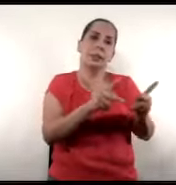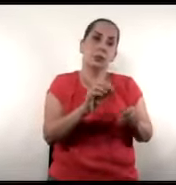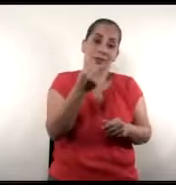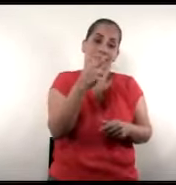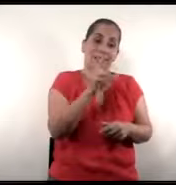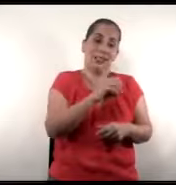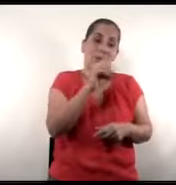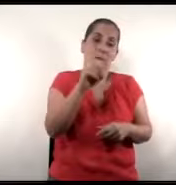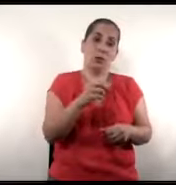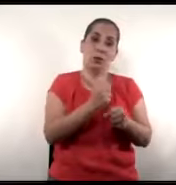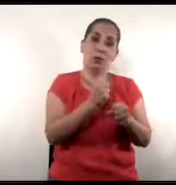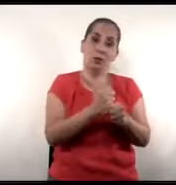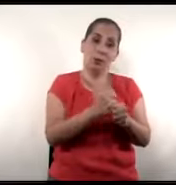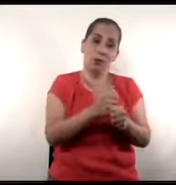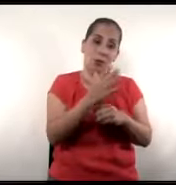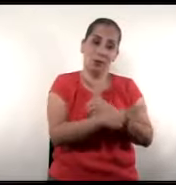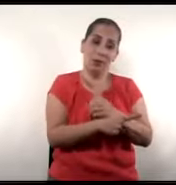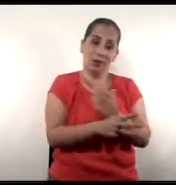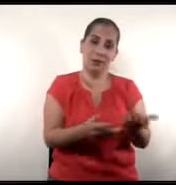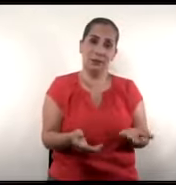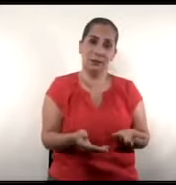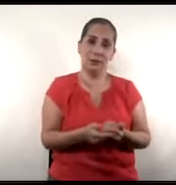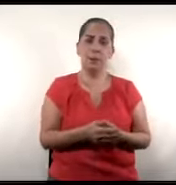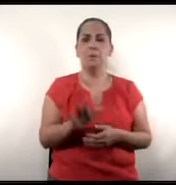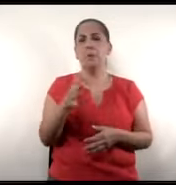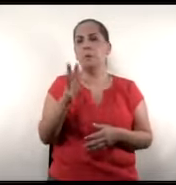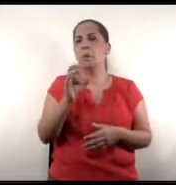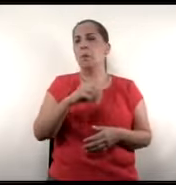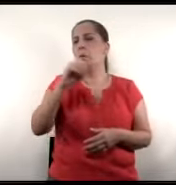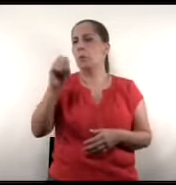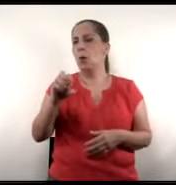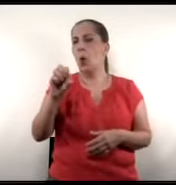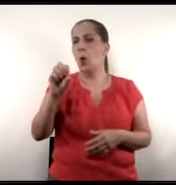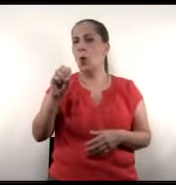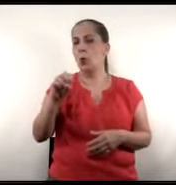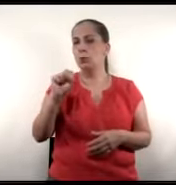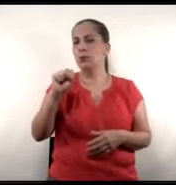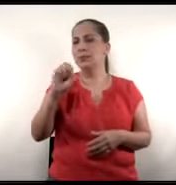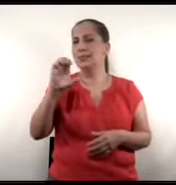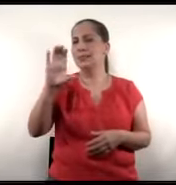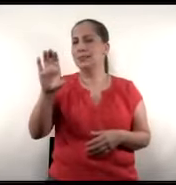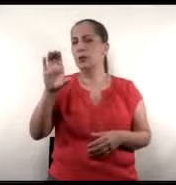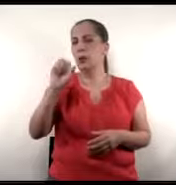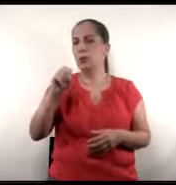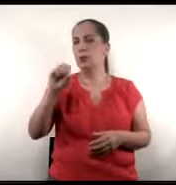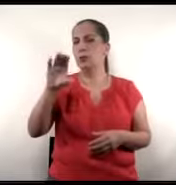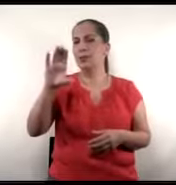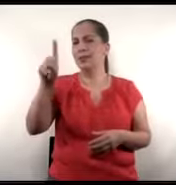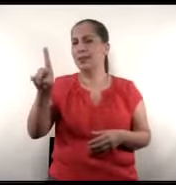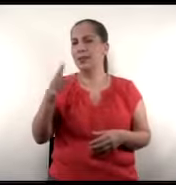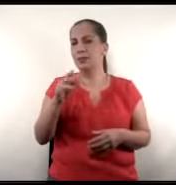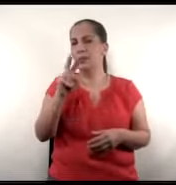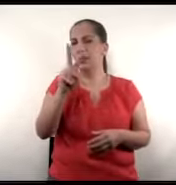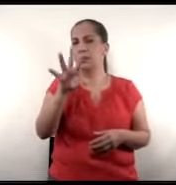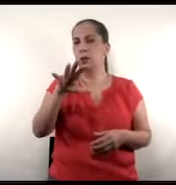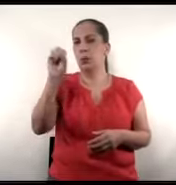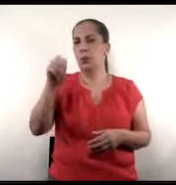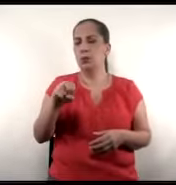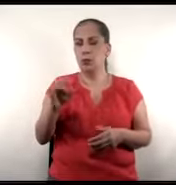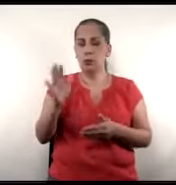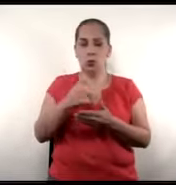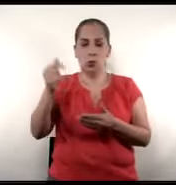13% de la fuerza laboral del país. El promedio de la OCDE es 25% de los ingresos del gobierno que se